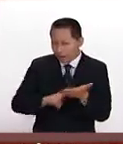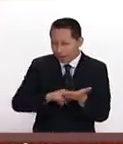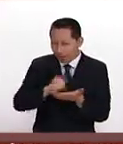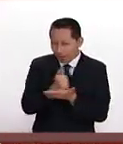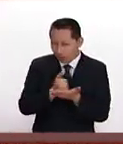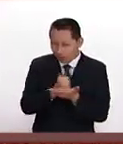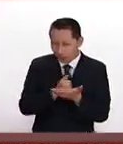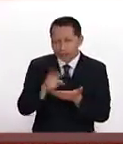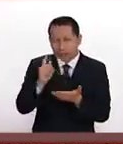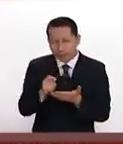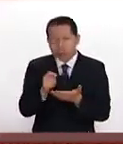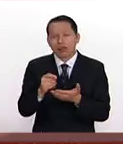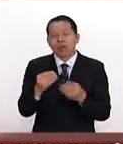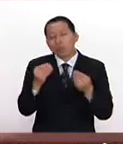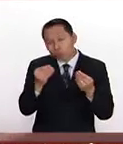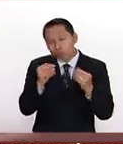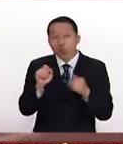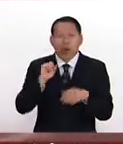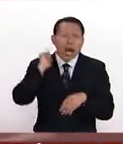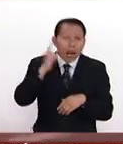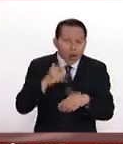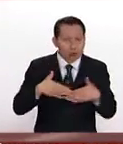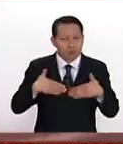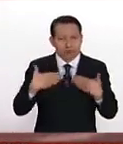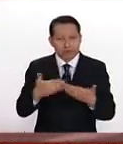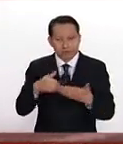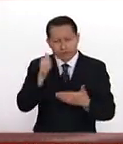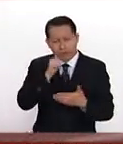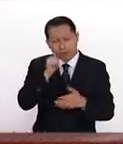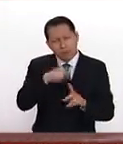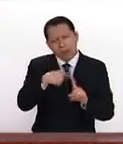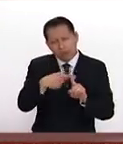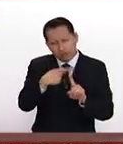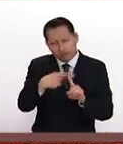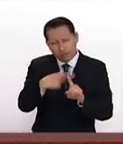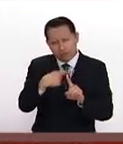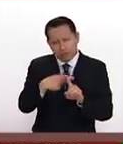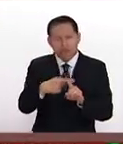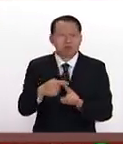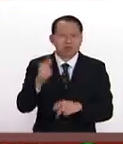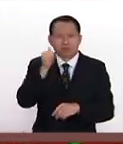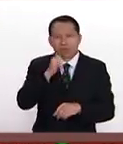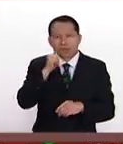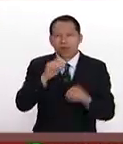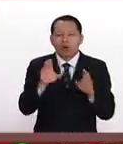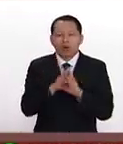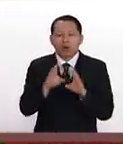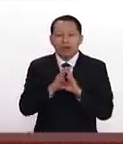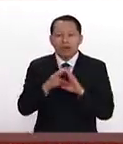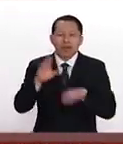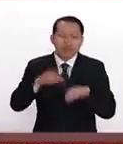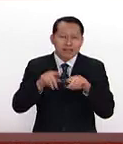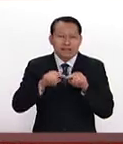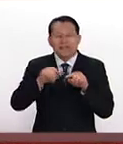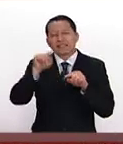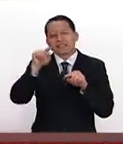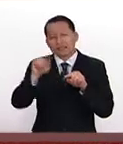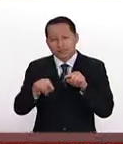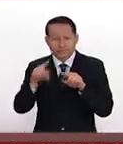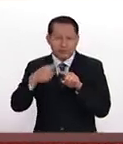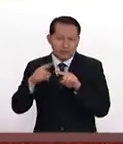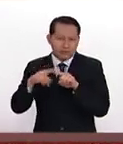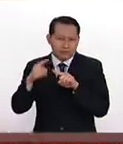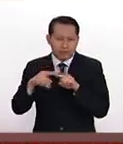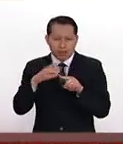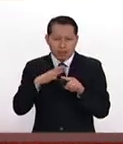mucha o algo de confianza si bien siempre estado en niveles muy positivos siempre estado ha tenido picos digamos es una serie muy larga